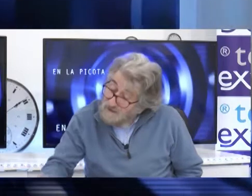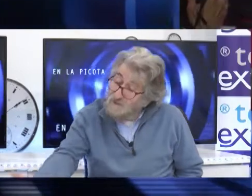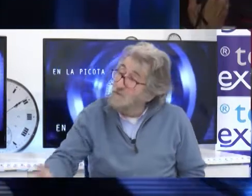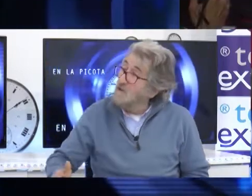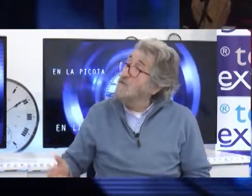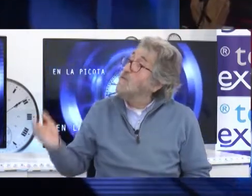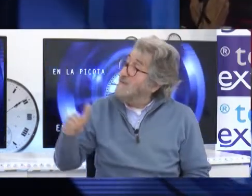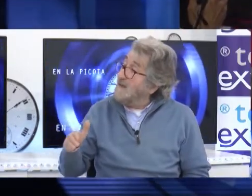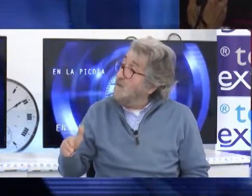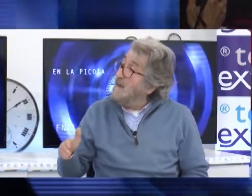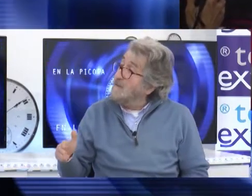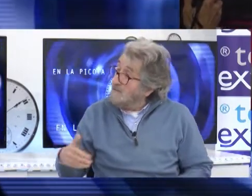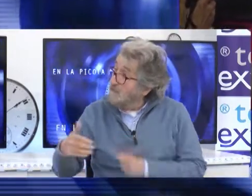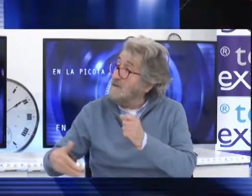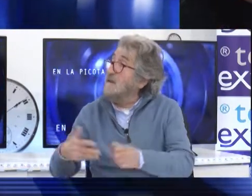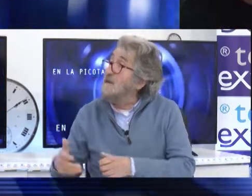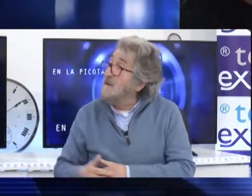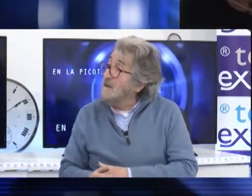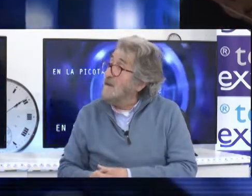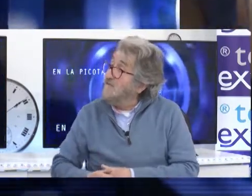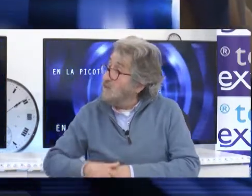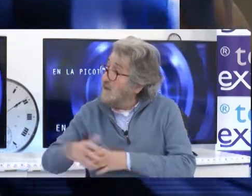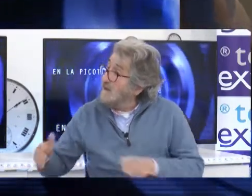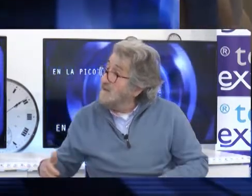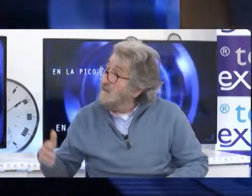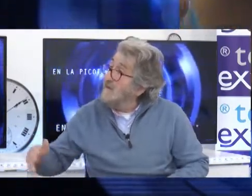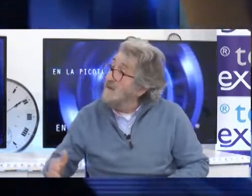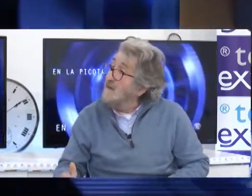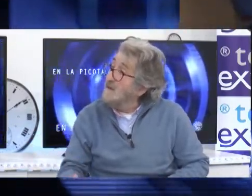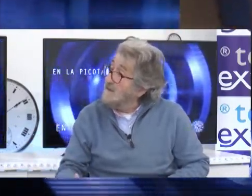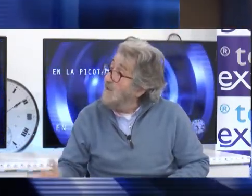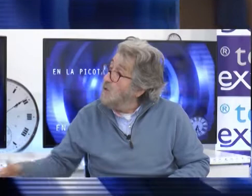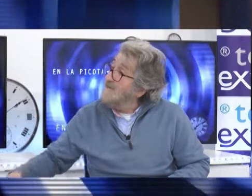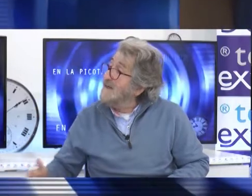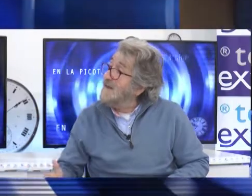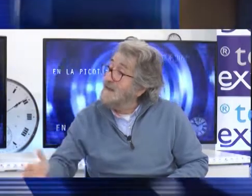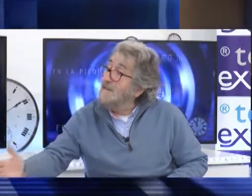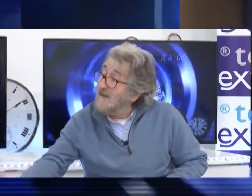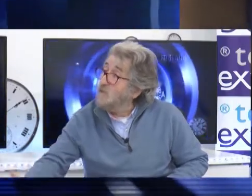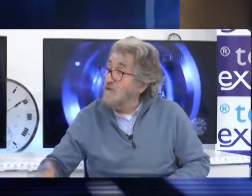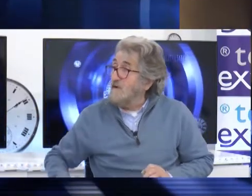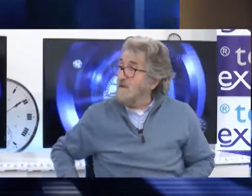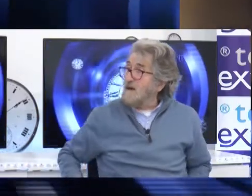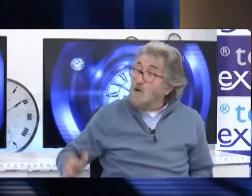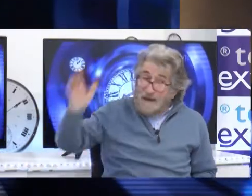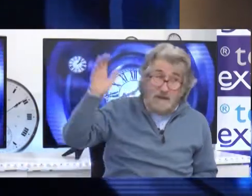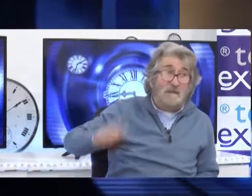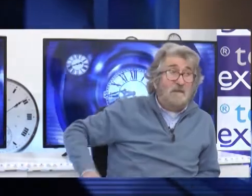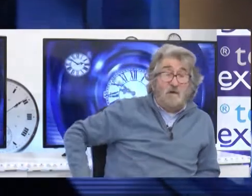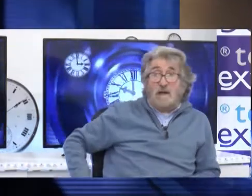y de ahí surgió con Pescanova, cuando la flota hacía trabajos avisales y tal, de ahí surgió Farmamar.